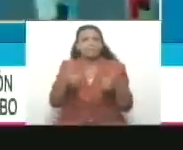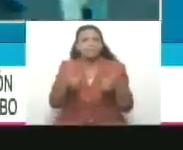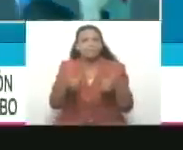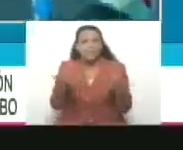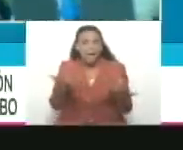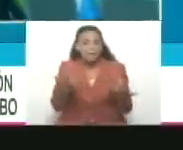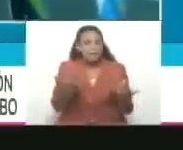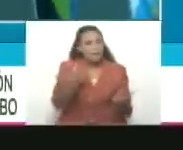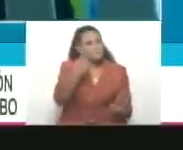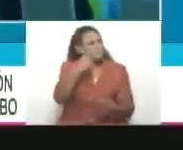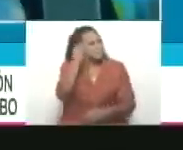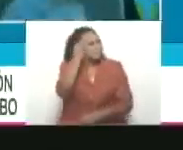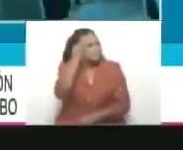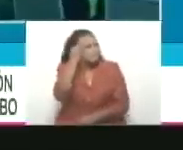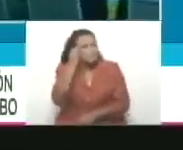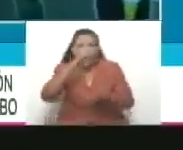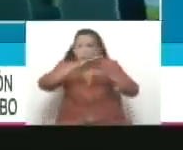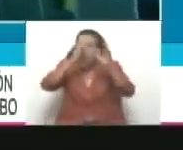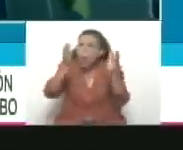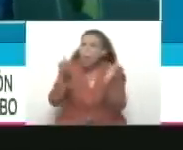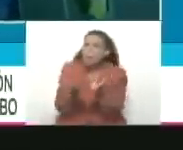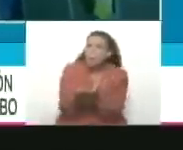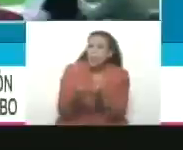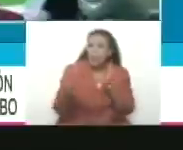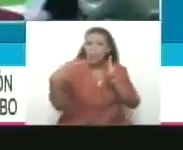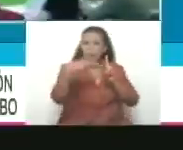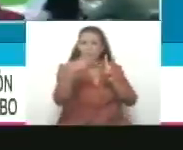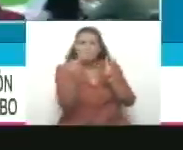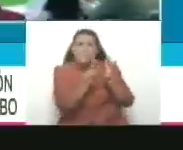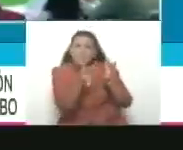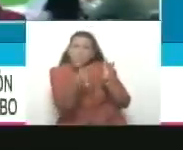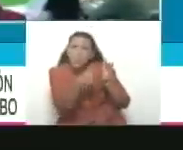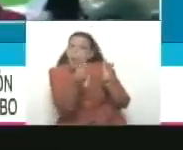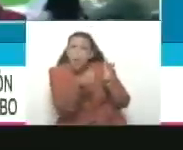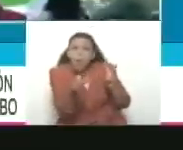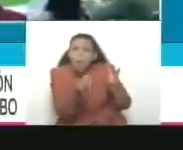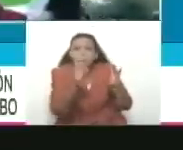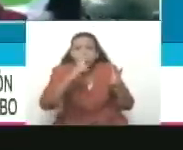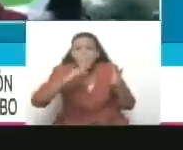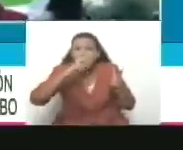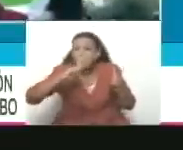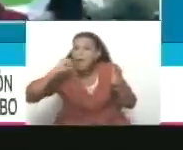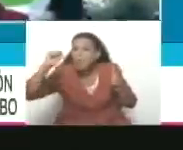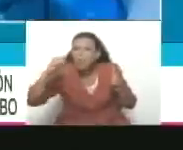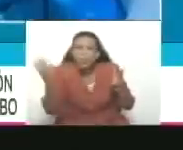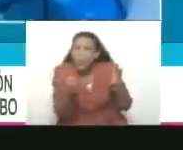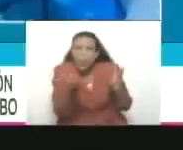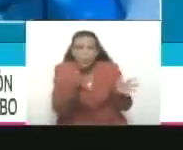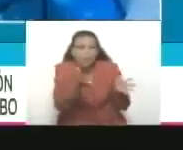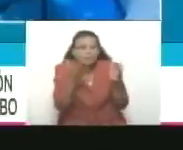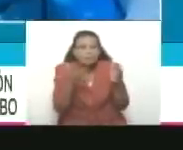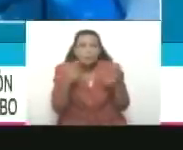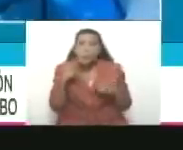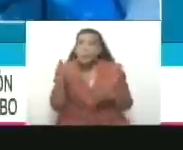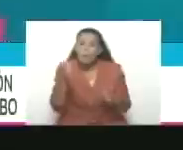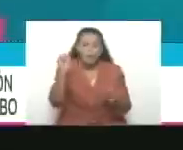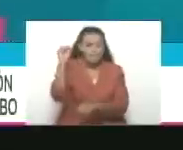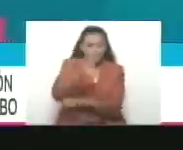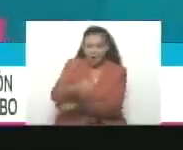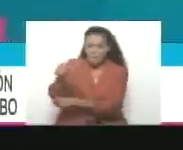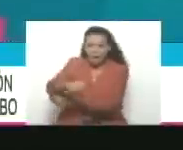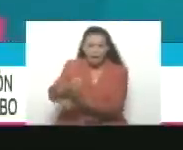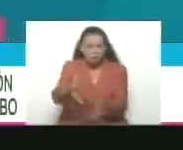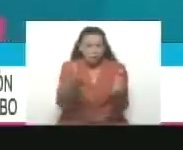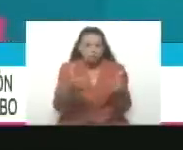la gente se pregunta en el mundo cómo la revolución bolivariana Cómo maduro puede construir victorias en situaciones tan adversas tan